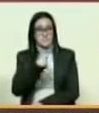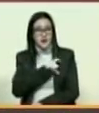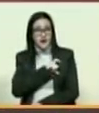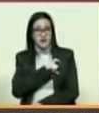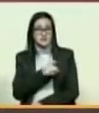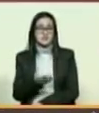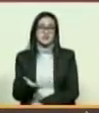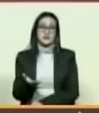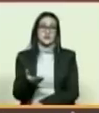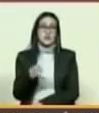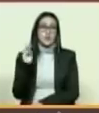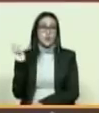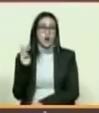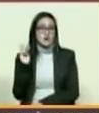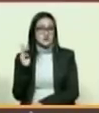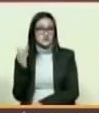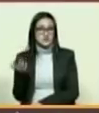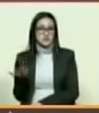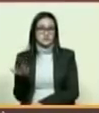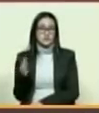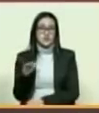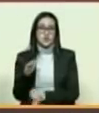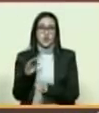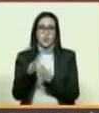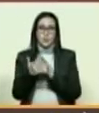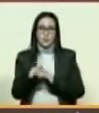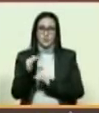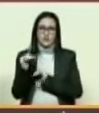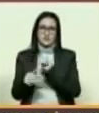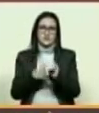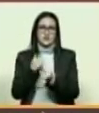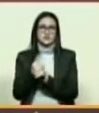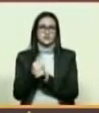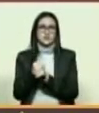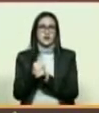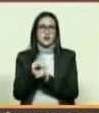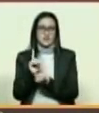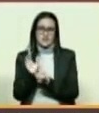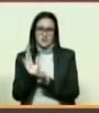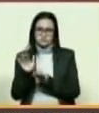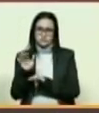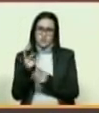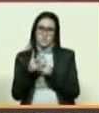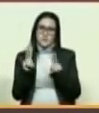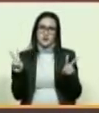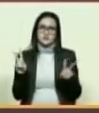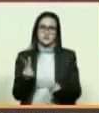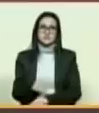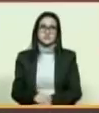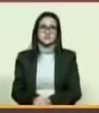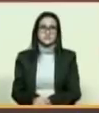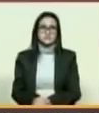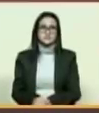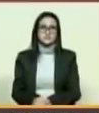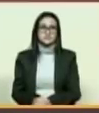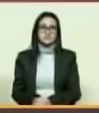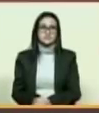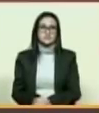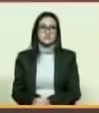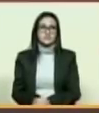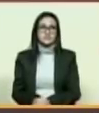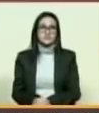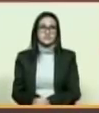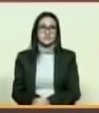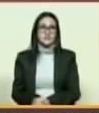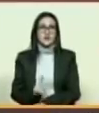o como el Washington Post. La comunidad internacional toda tiene que estar a favor de la paz. Tiene que estar a favor de que